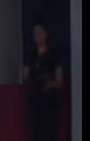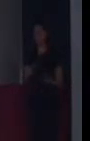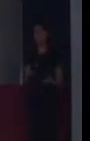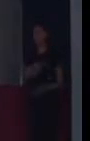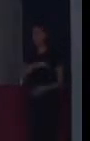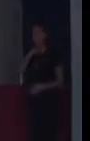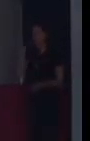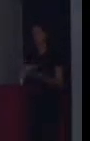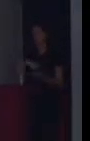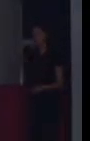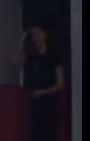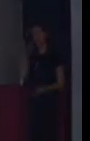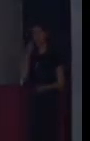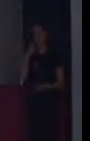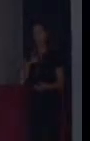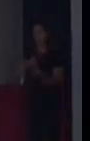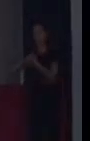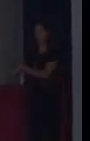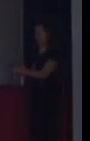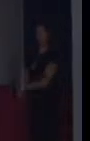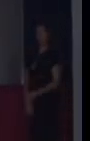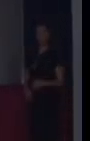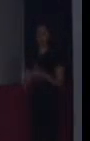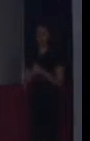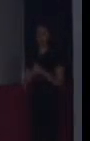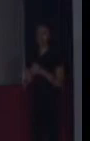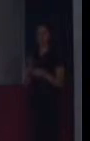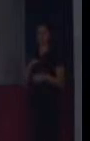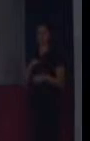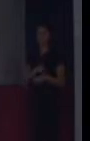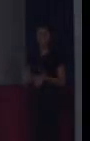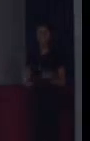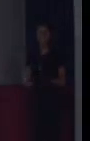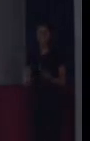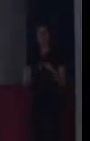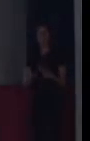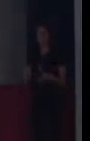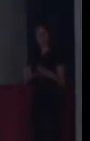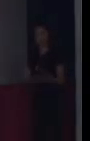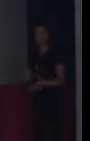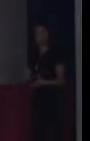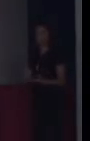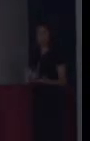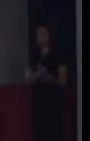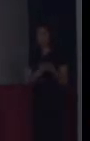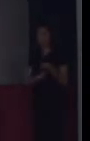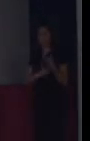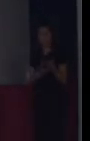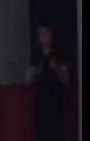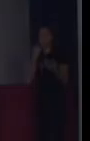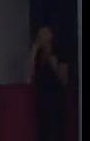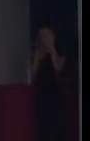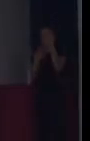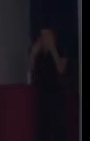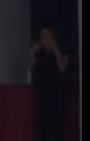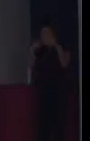nunca lo va a aprender a hacer un tip a que, hermano, usted puede, pero no hay un plato, colabore con la infinidad de cosas que usted tiene en la mano buena, ¿no?